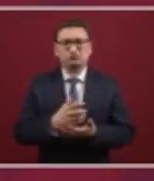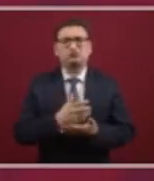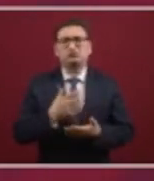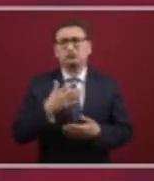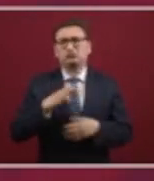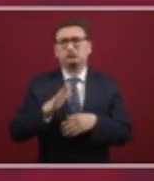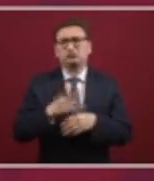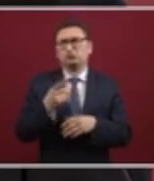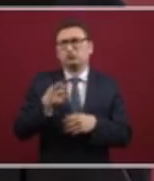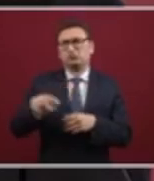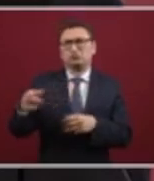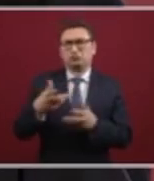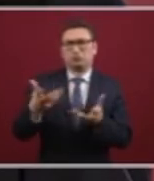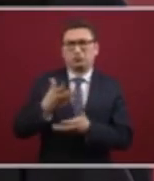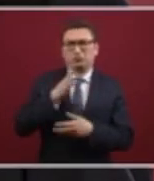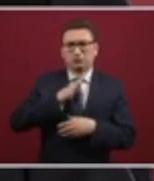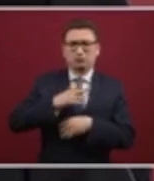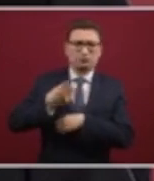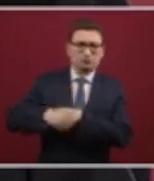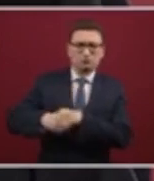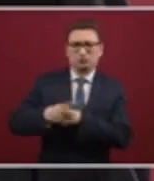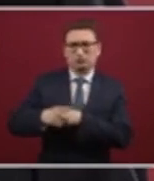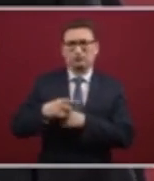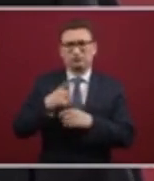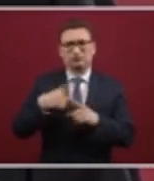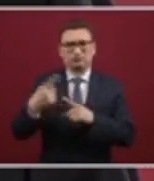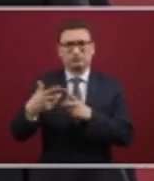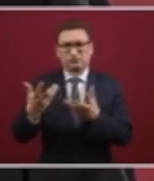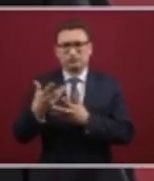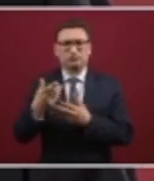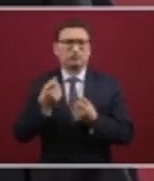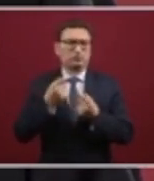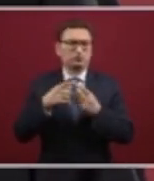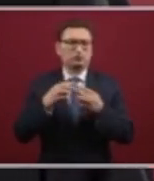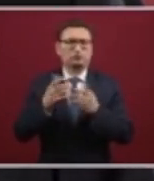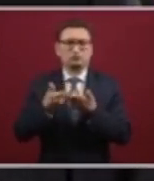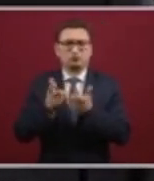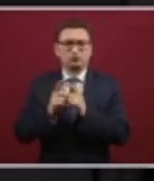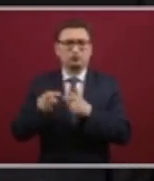por ilícitos, ya sea por la delincuencia